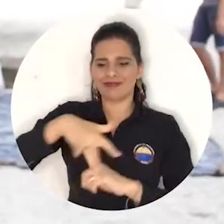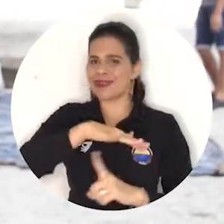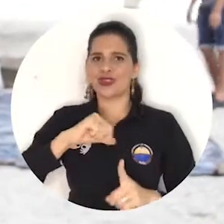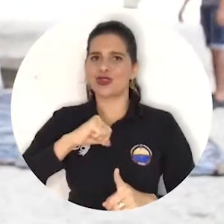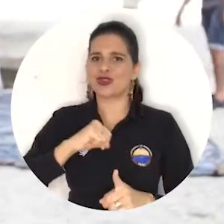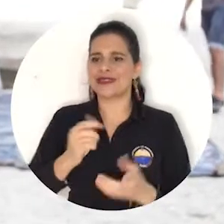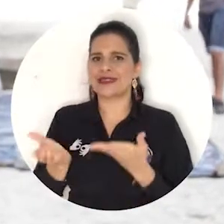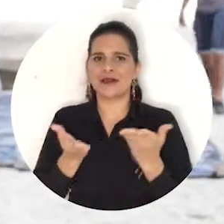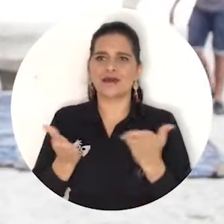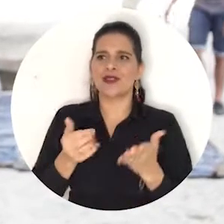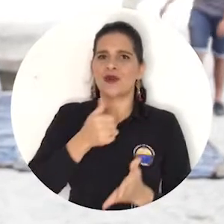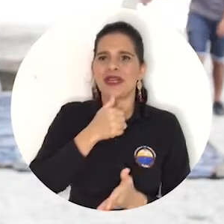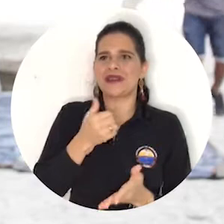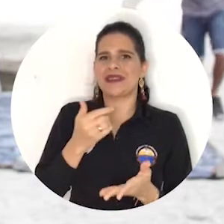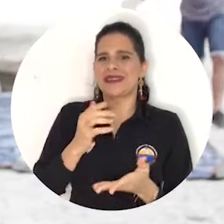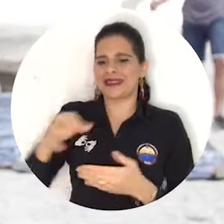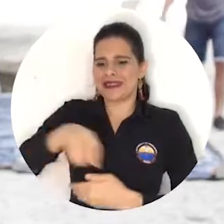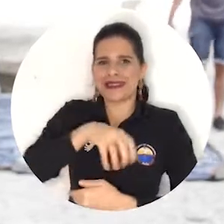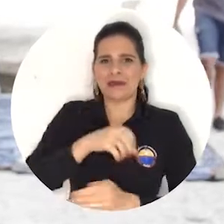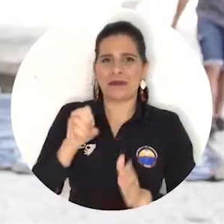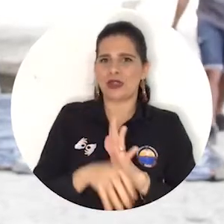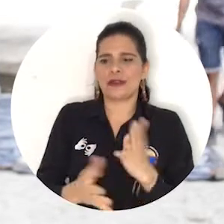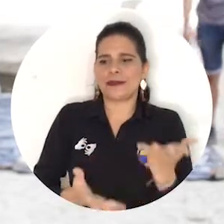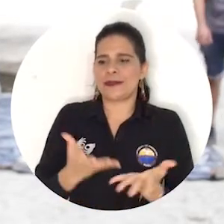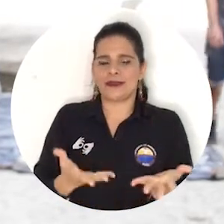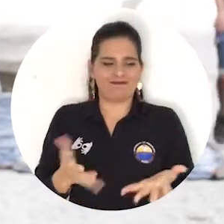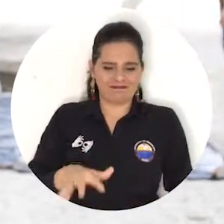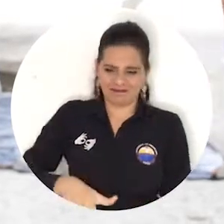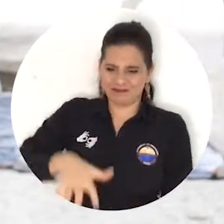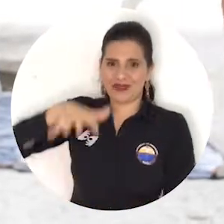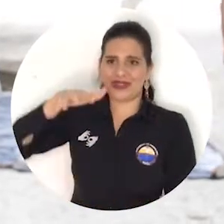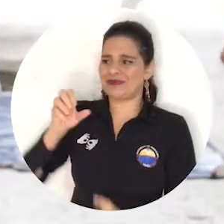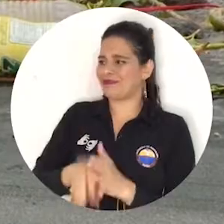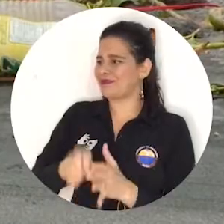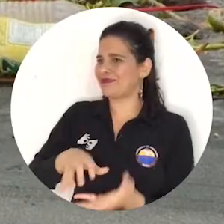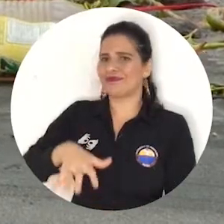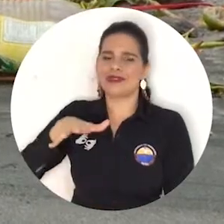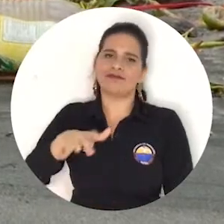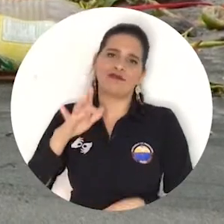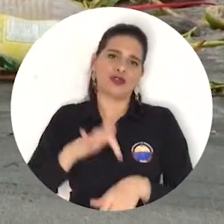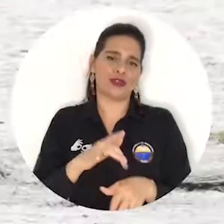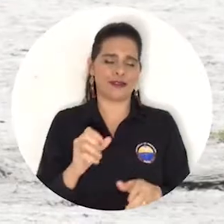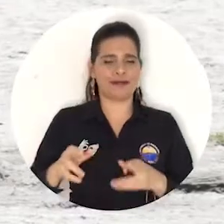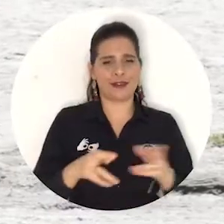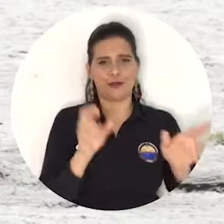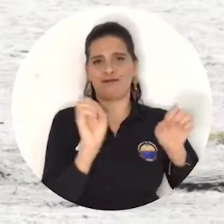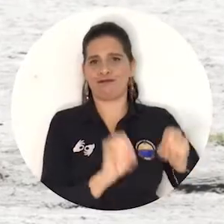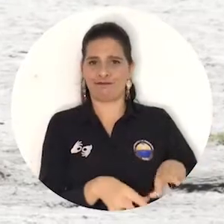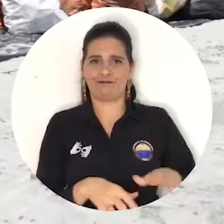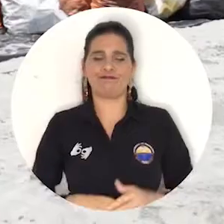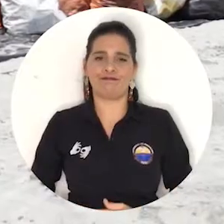acceso a los servicios básicos y pues la única forma que ellos ven viable para deshacerse de los desechos pues es lanzarlos al río